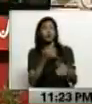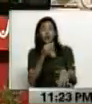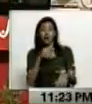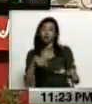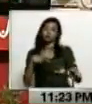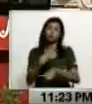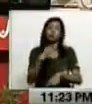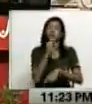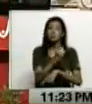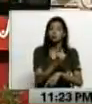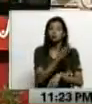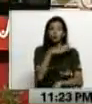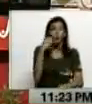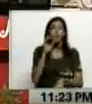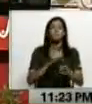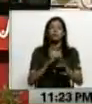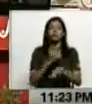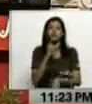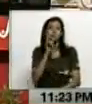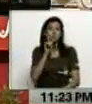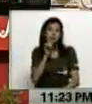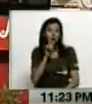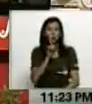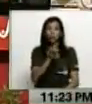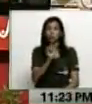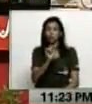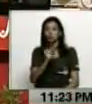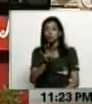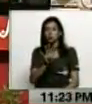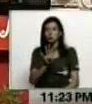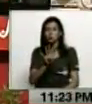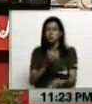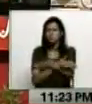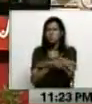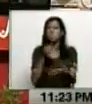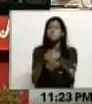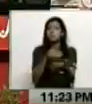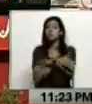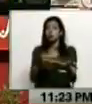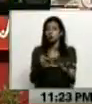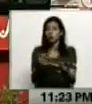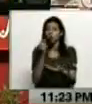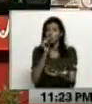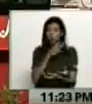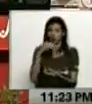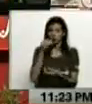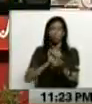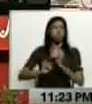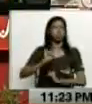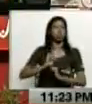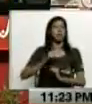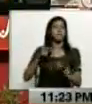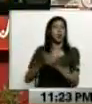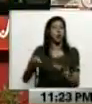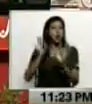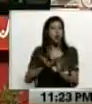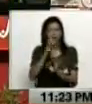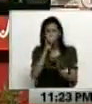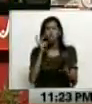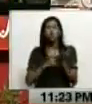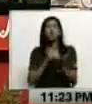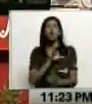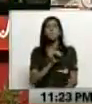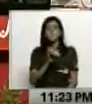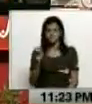demandó por 1.5 millardos de bolívares se hizo el loco y no pagó un mes